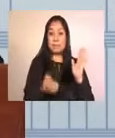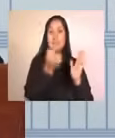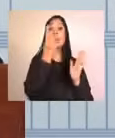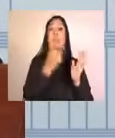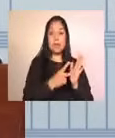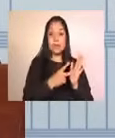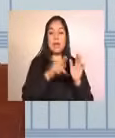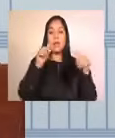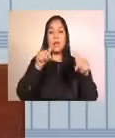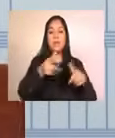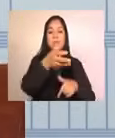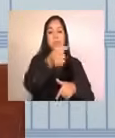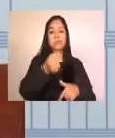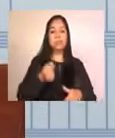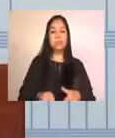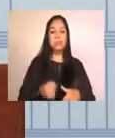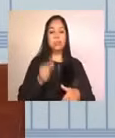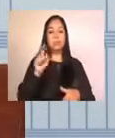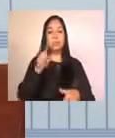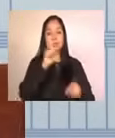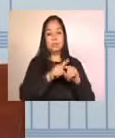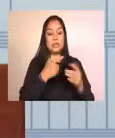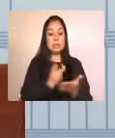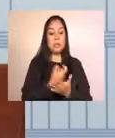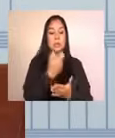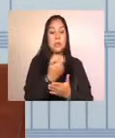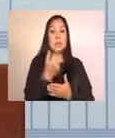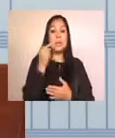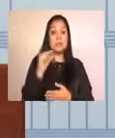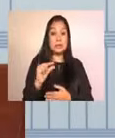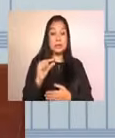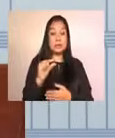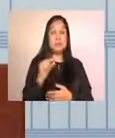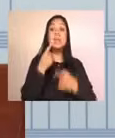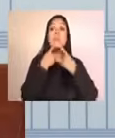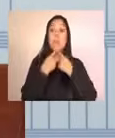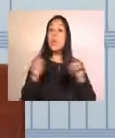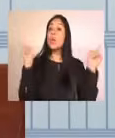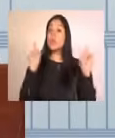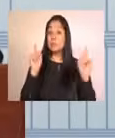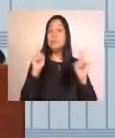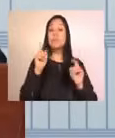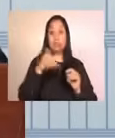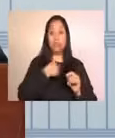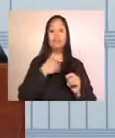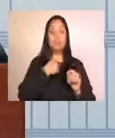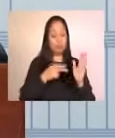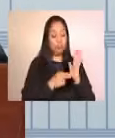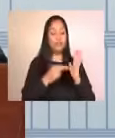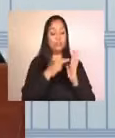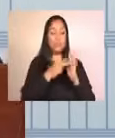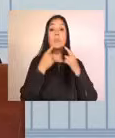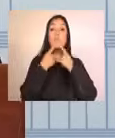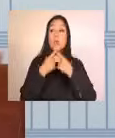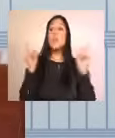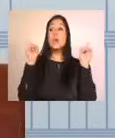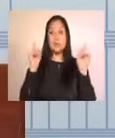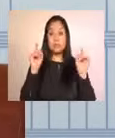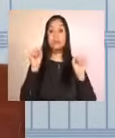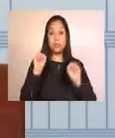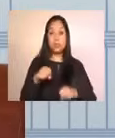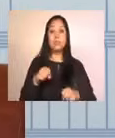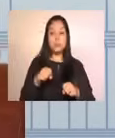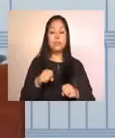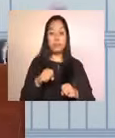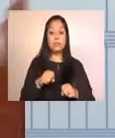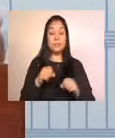la obligatoriedad de que las compras de baja cuantía sean públicas, están sujetas a normas de publicidad. Esto